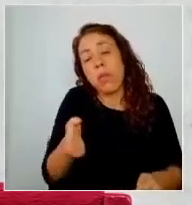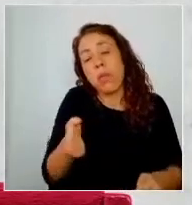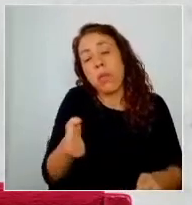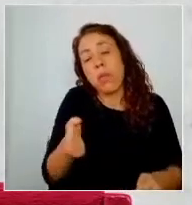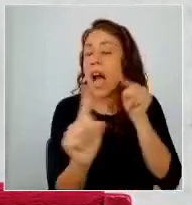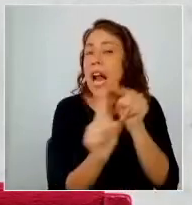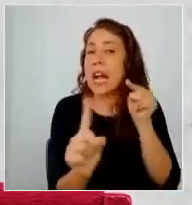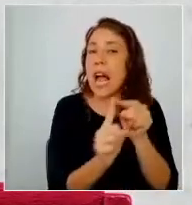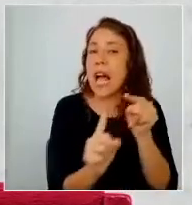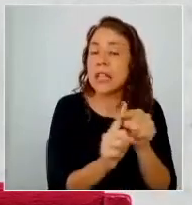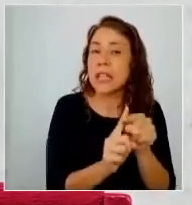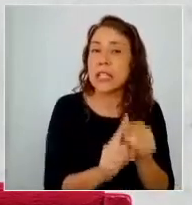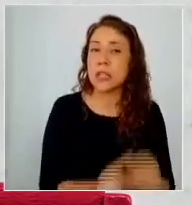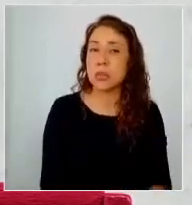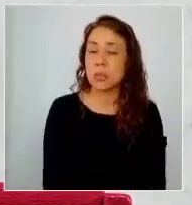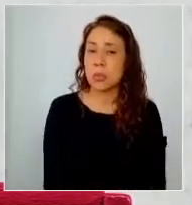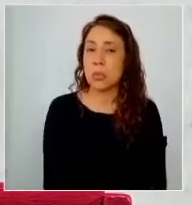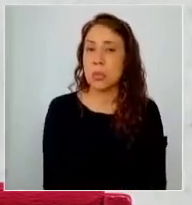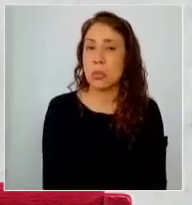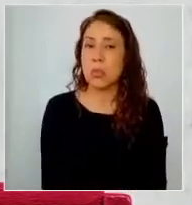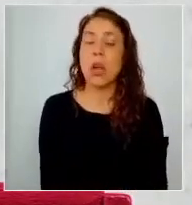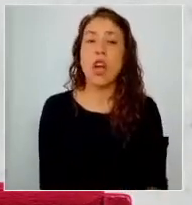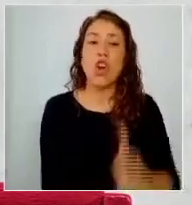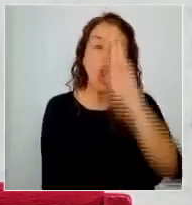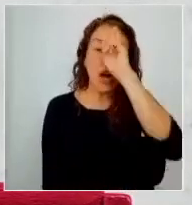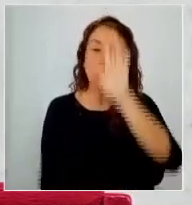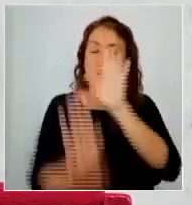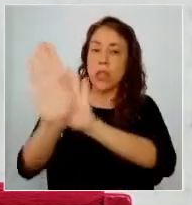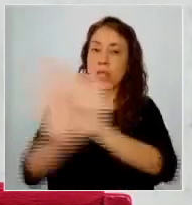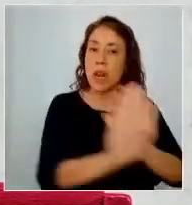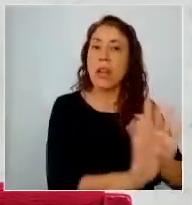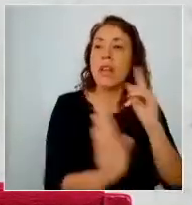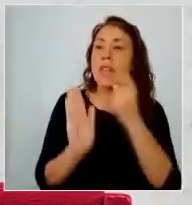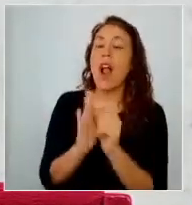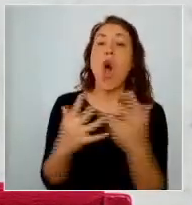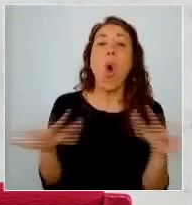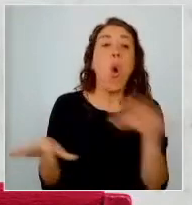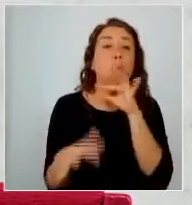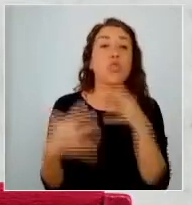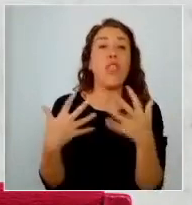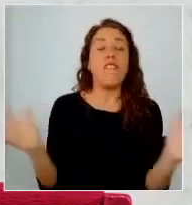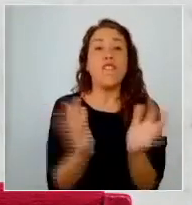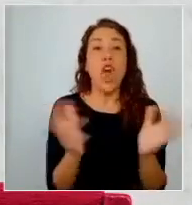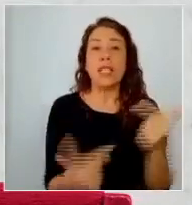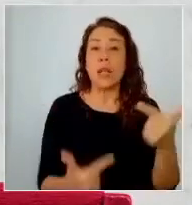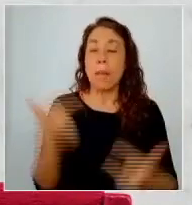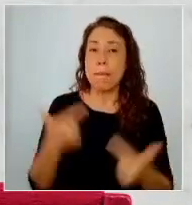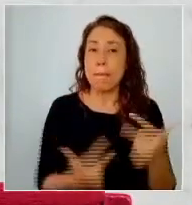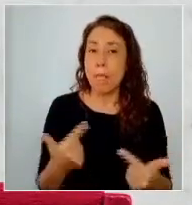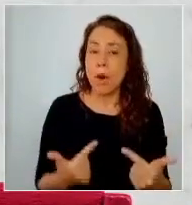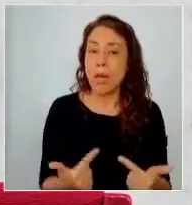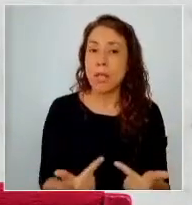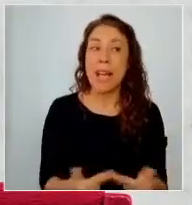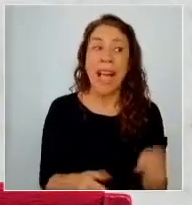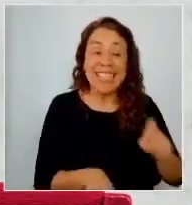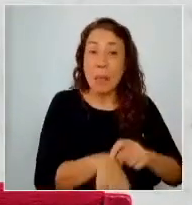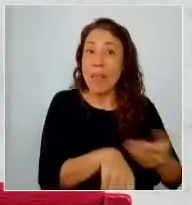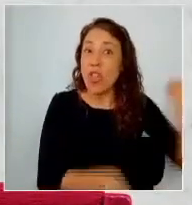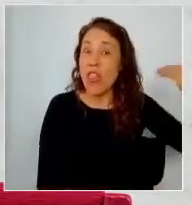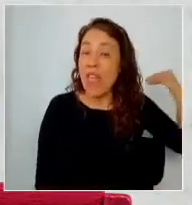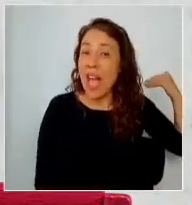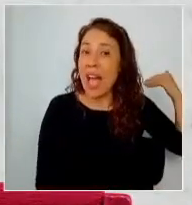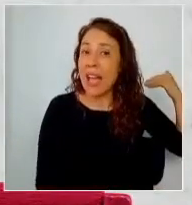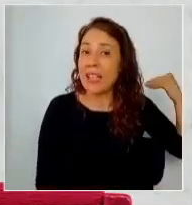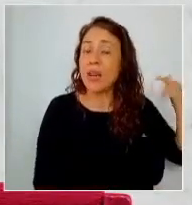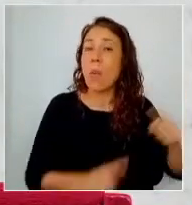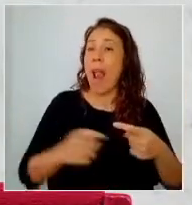maximarismo la intolerancia se legitimó el uso de la violencia política y quienes hasta entonces eran adversarios